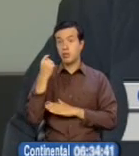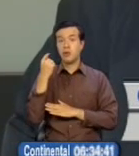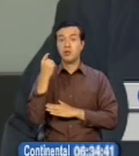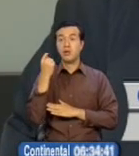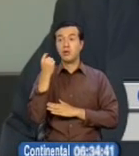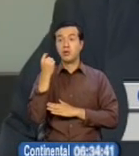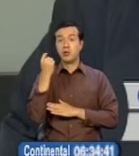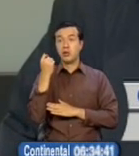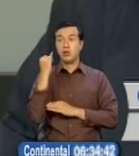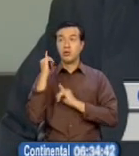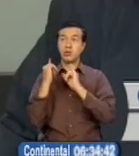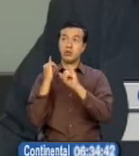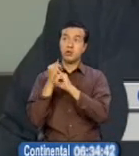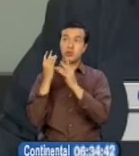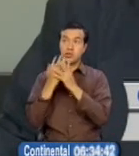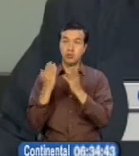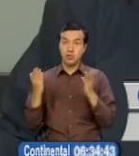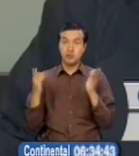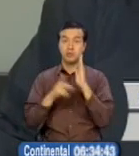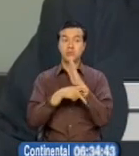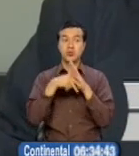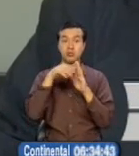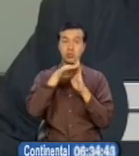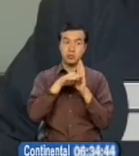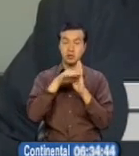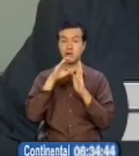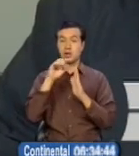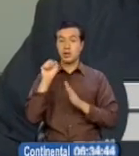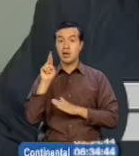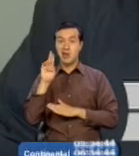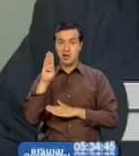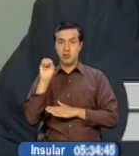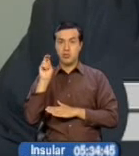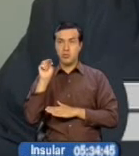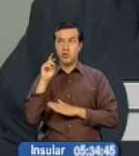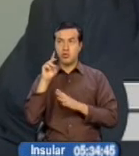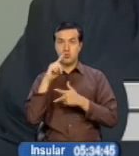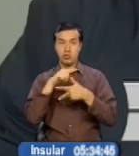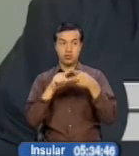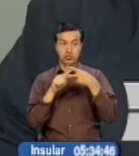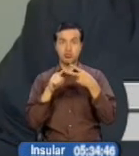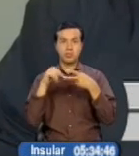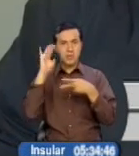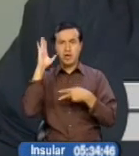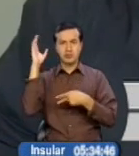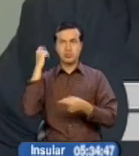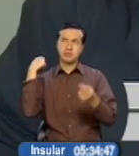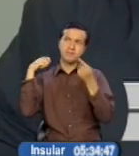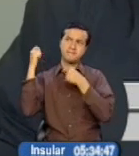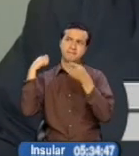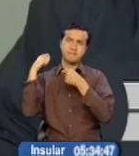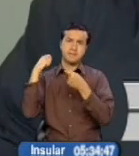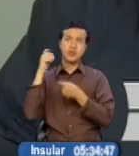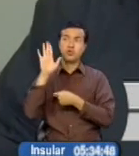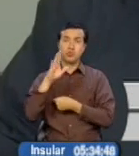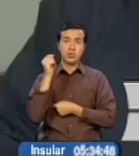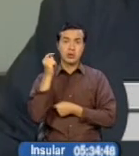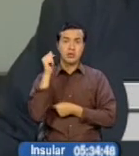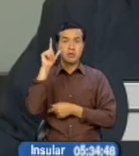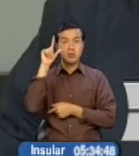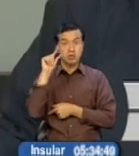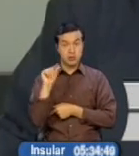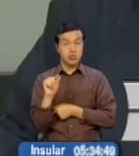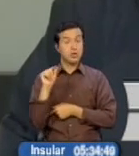internacionales, en este caso del petróleo y del carbón, que son las principales fuentes de exportación colombiana. Y la